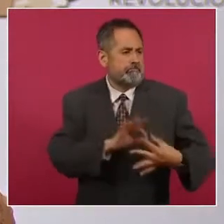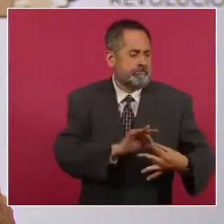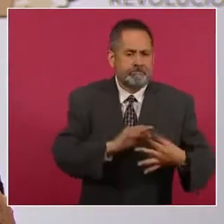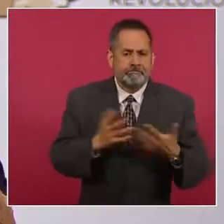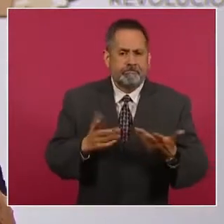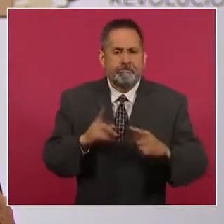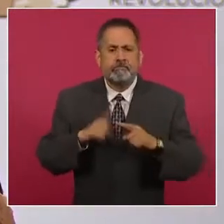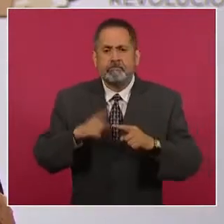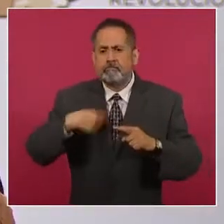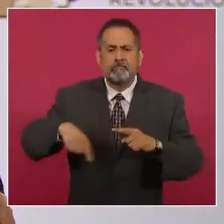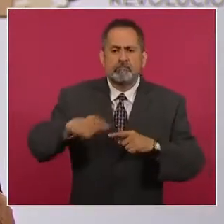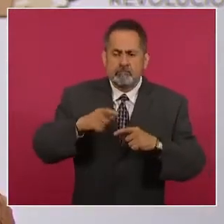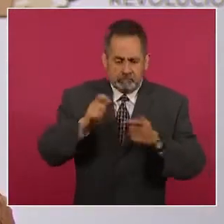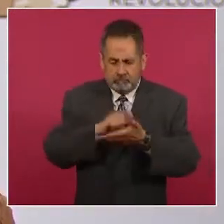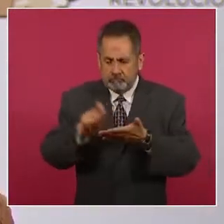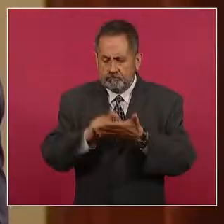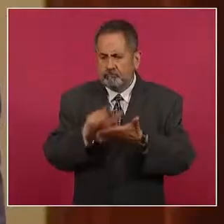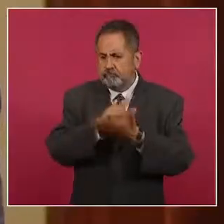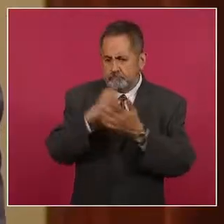legislamos.